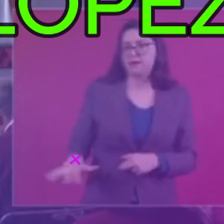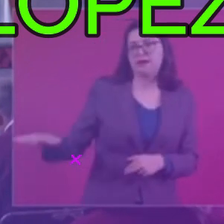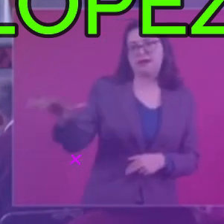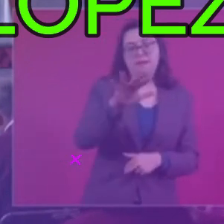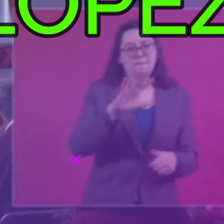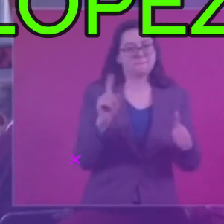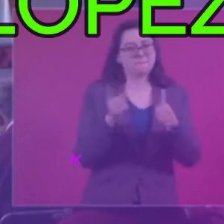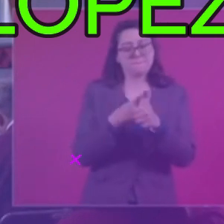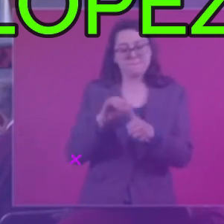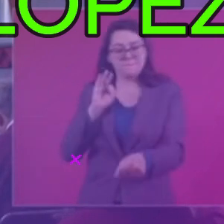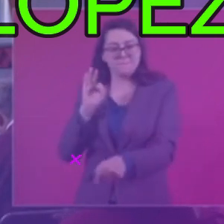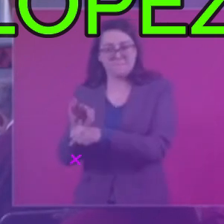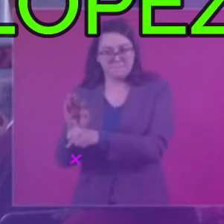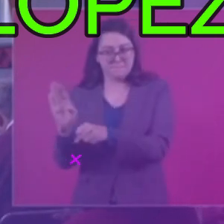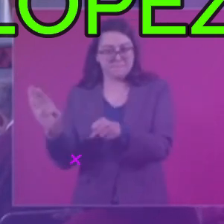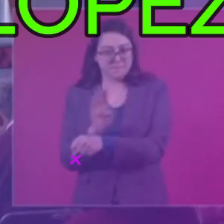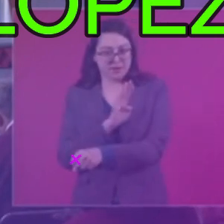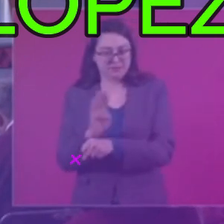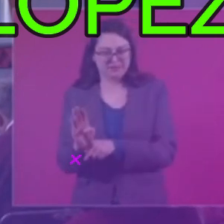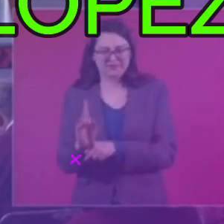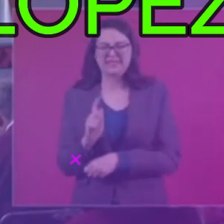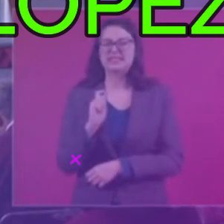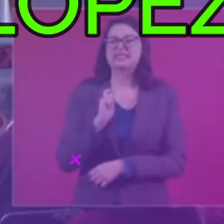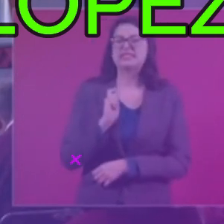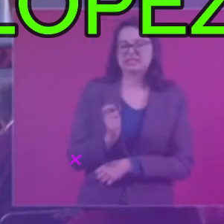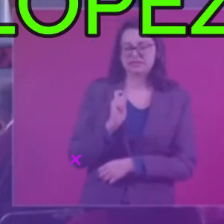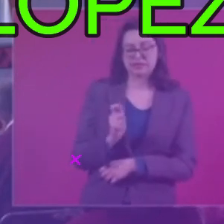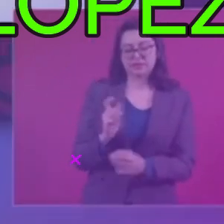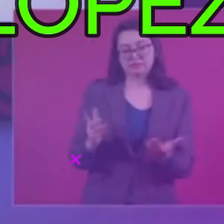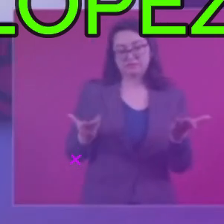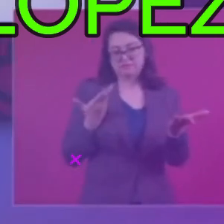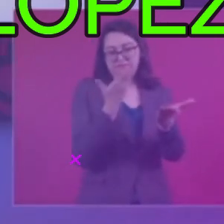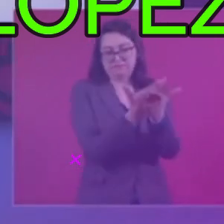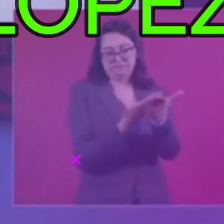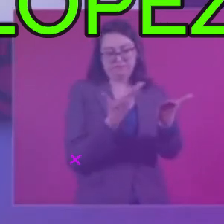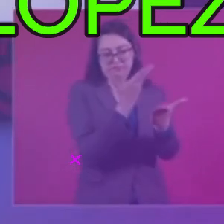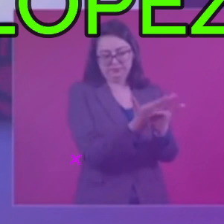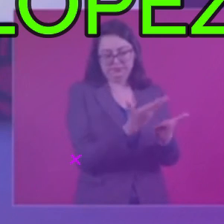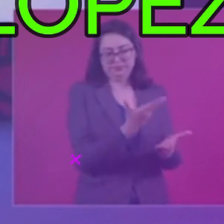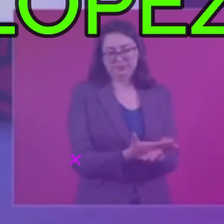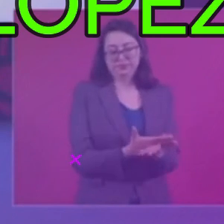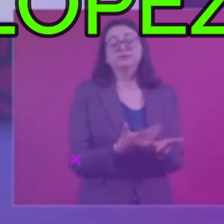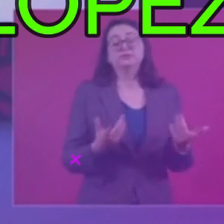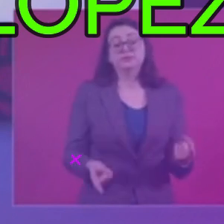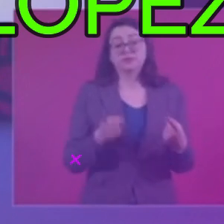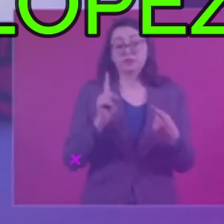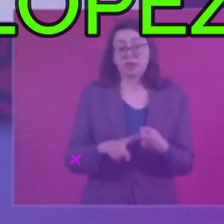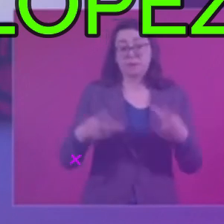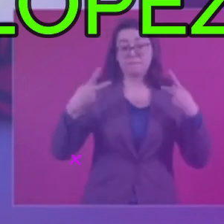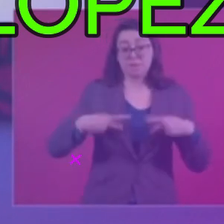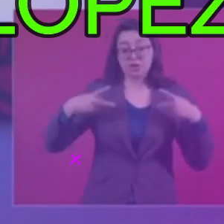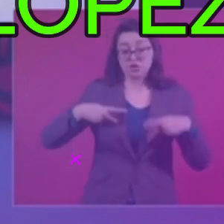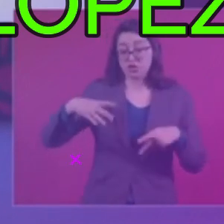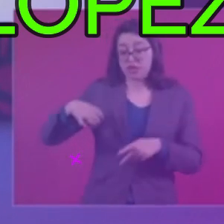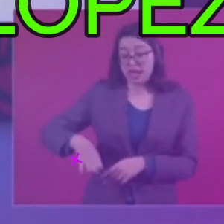a la Constitución, 20 reformas, Dios mío. El día de hoy llevó a Luisa Alcalde, vuelvo a decirles,